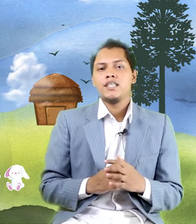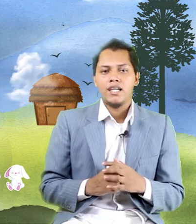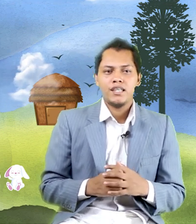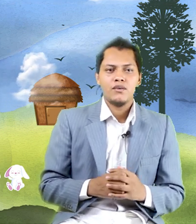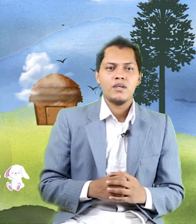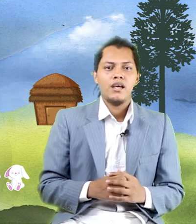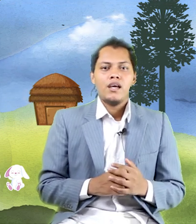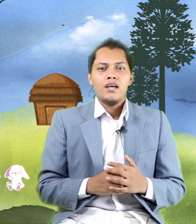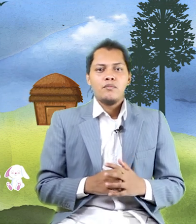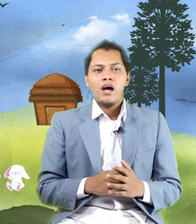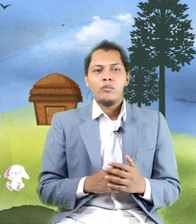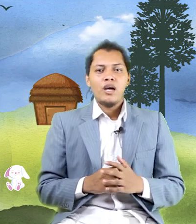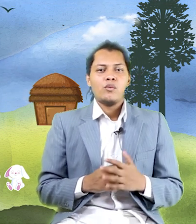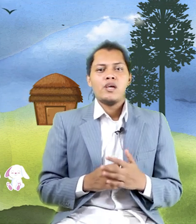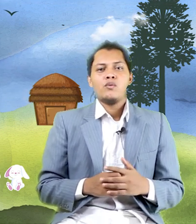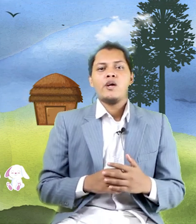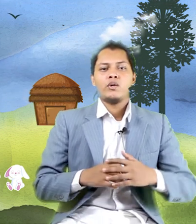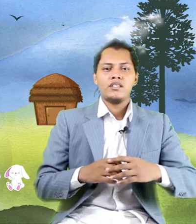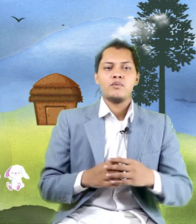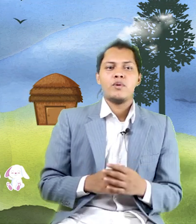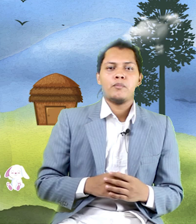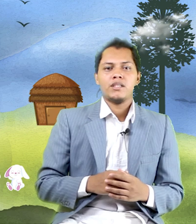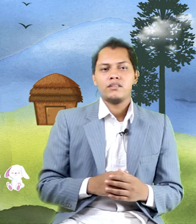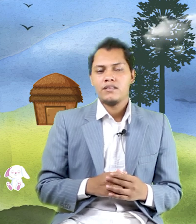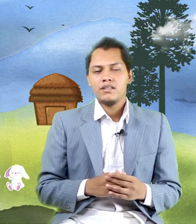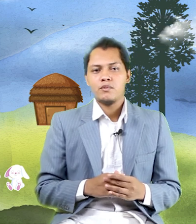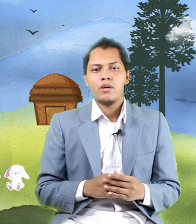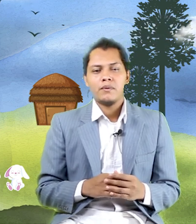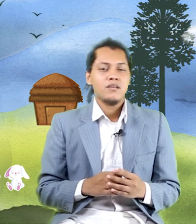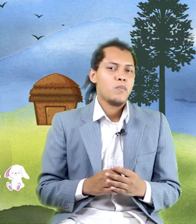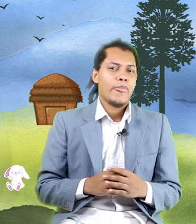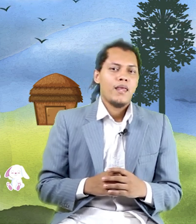kata sira niwi miau miau miau miau kisbi pelapan